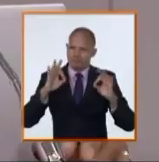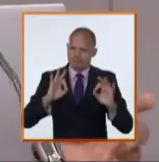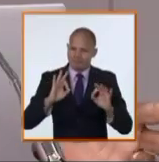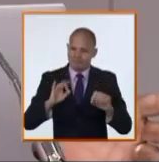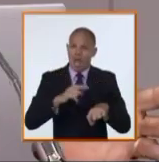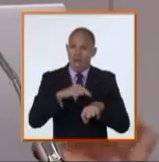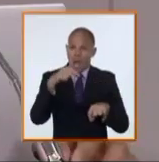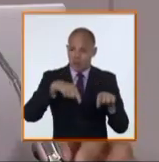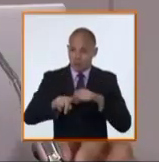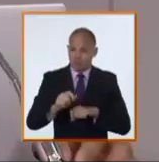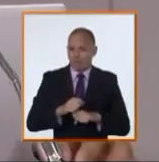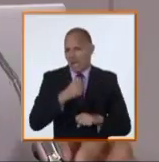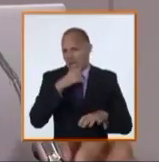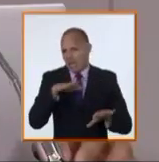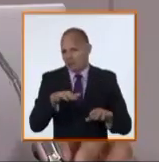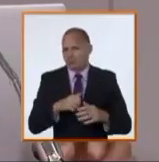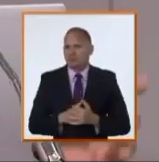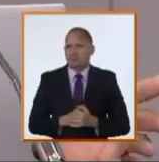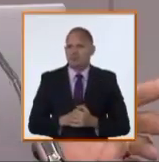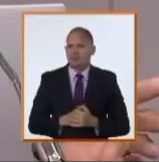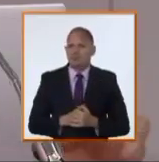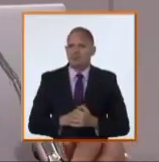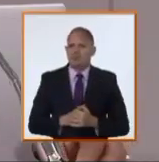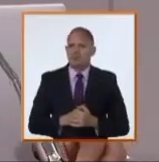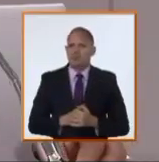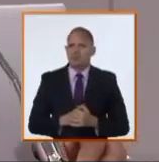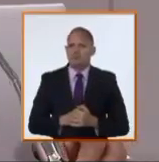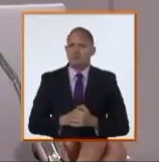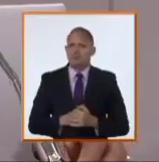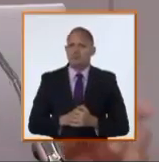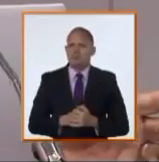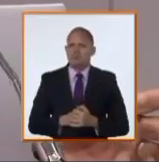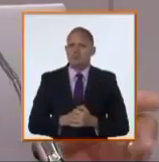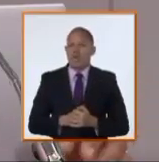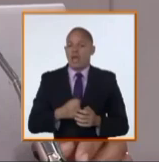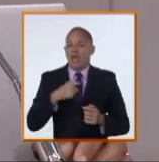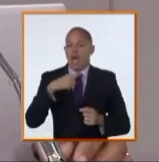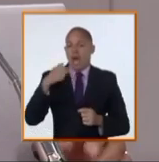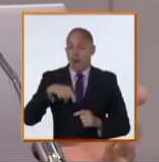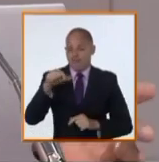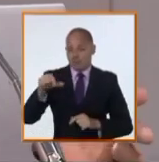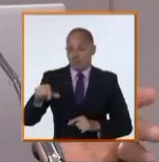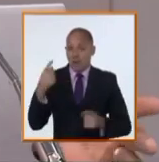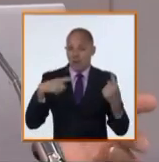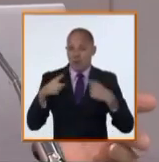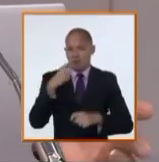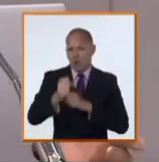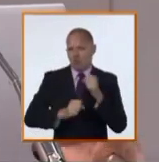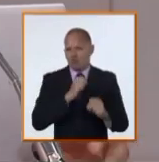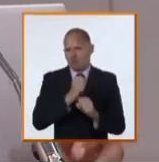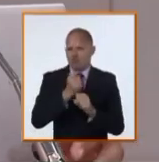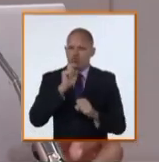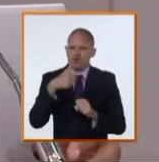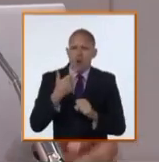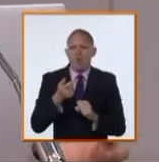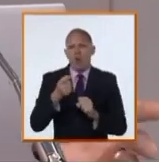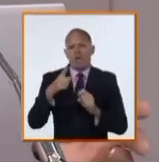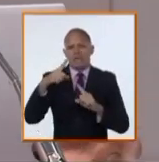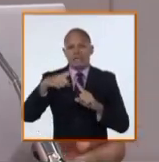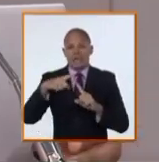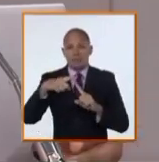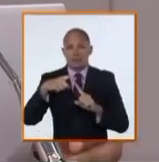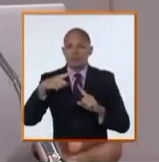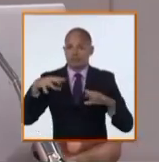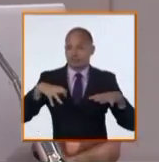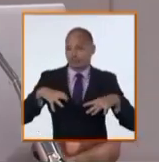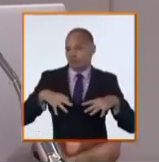ya hoy los los turistas digitales usa hacen un uso intensivo de las tecnologías